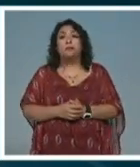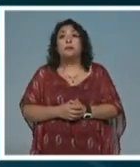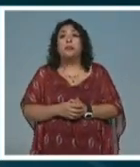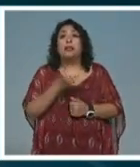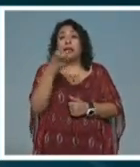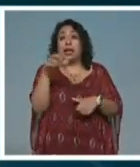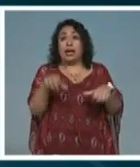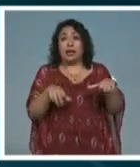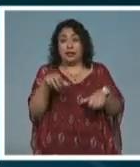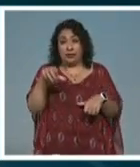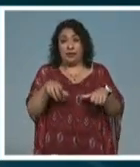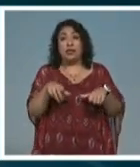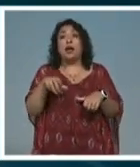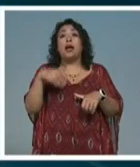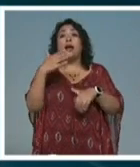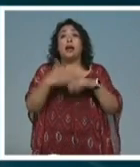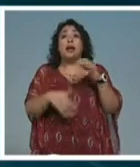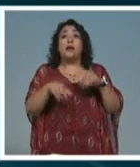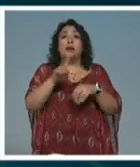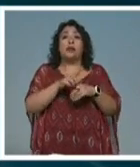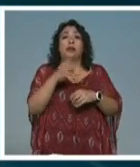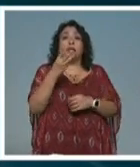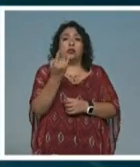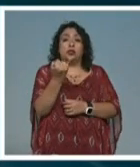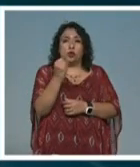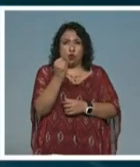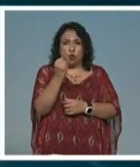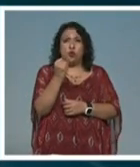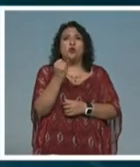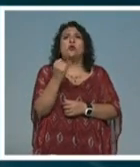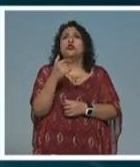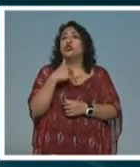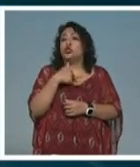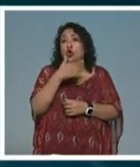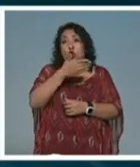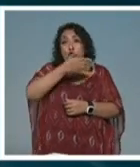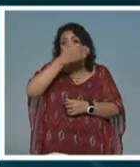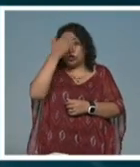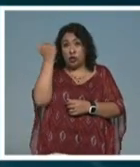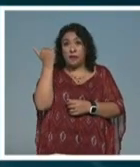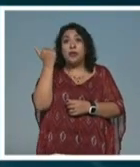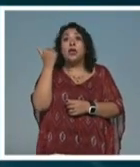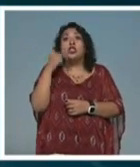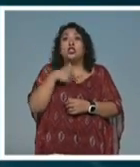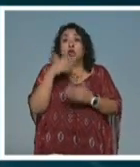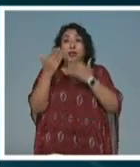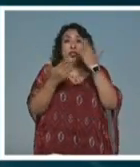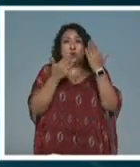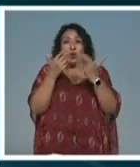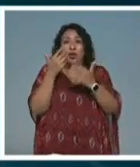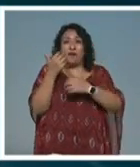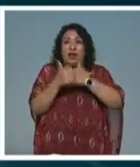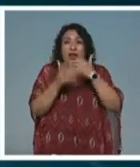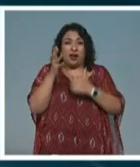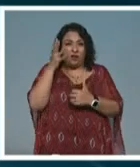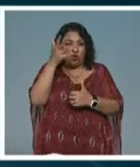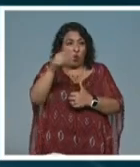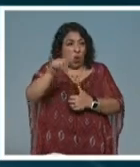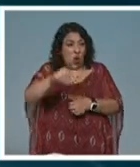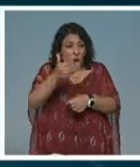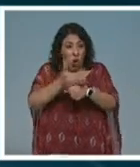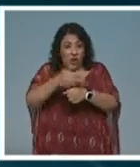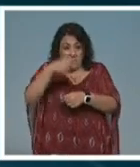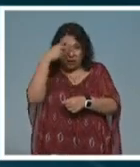Estas actividades se realizarán hasta el 3 de junio. Yo no sabía que estaba yo estudiando la carrera del futuro, y actualmente es un gran momento en México